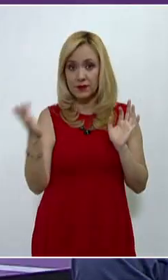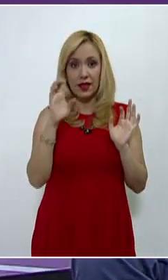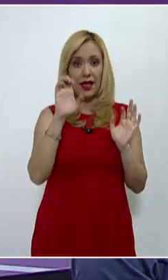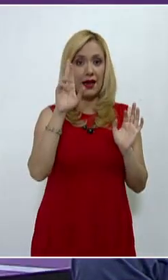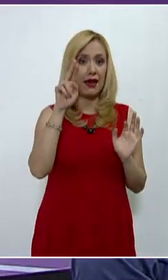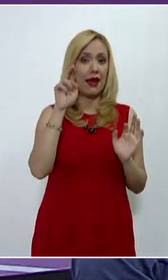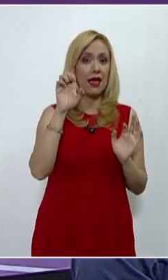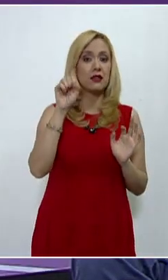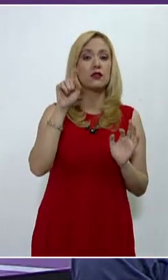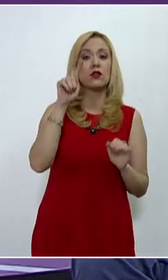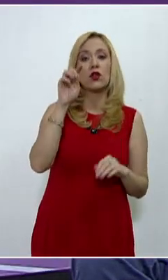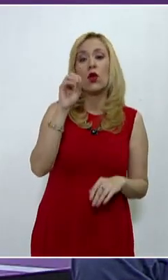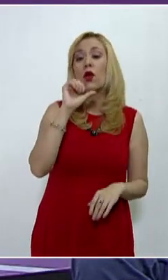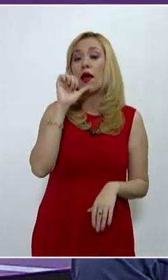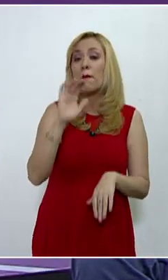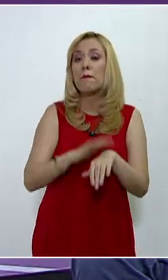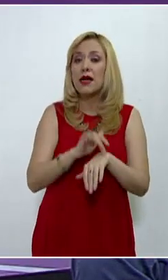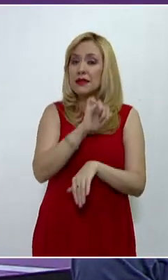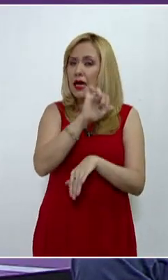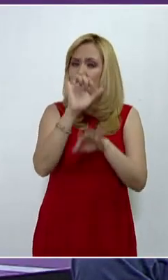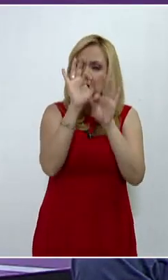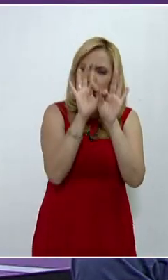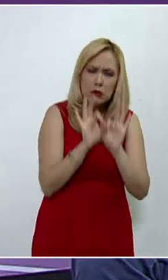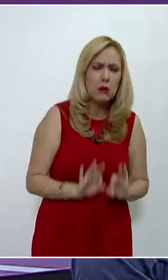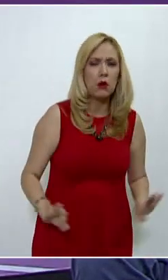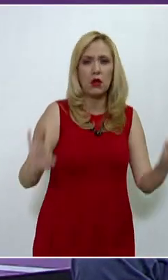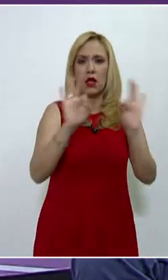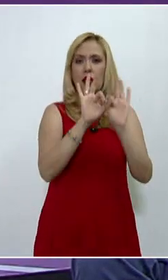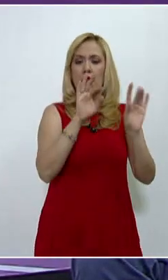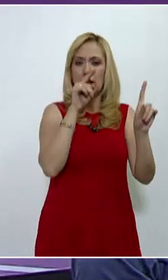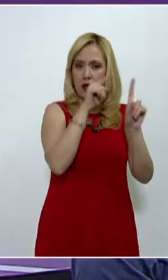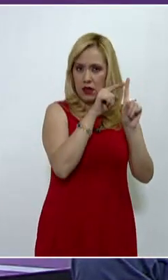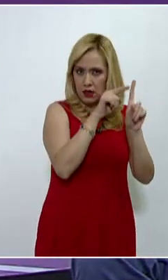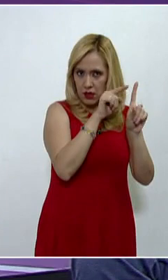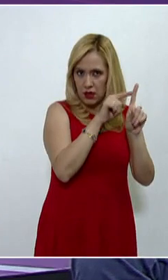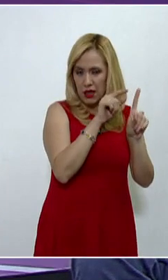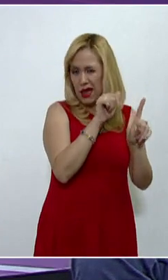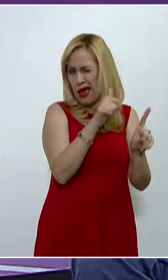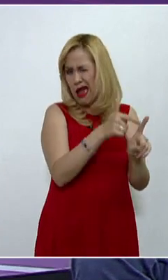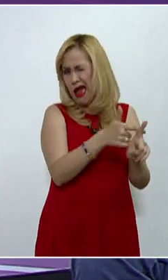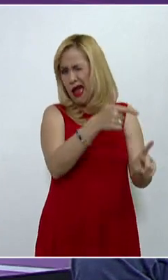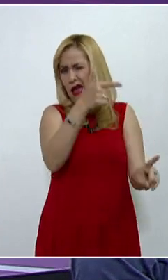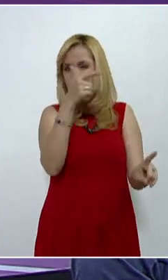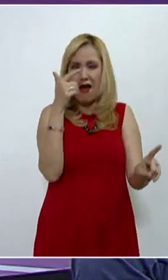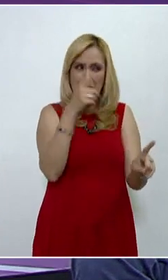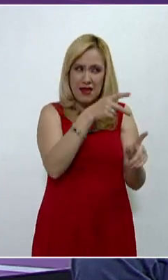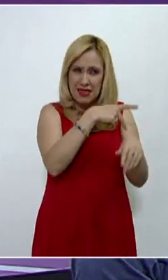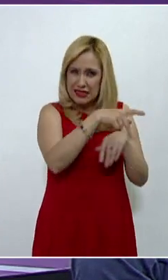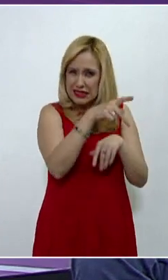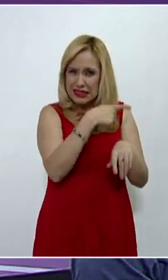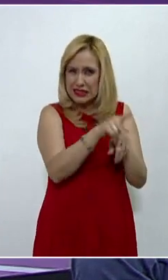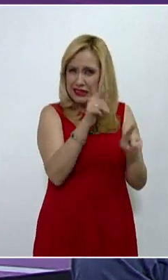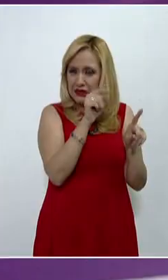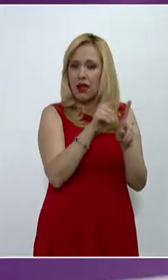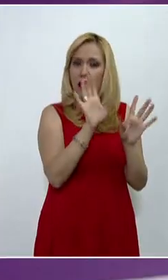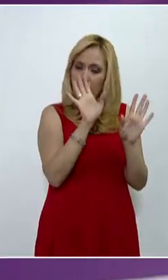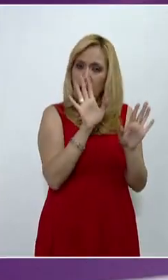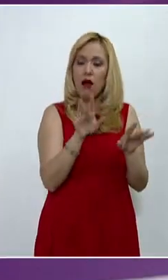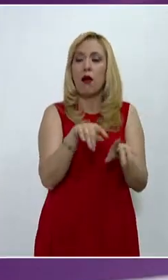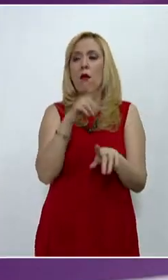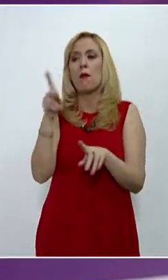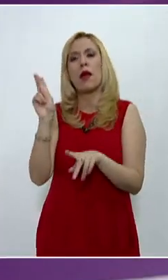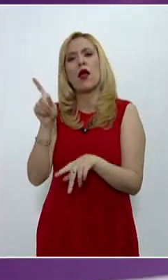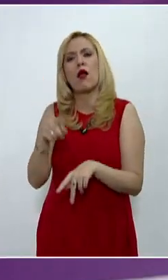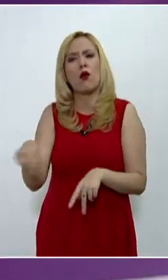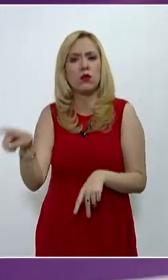fundamental priorizar otro tipo de medidas cautelares, esto es, procesales, que persiguen el mismo fin, ¿no?